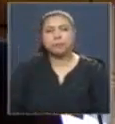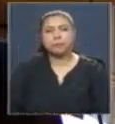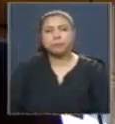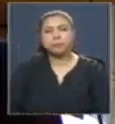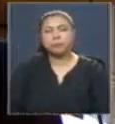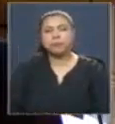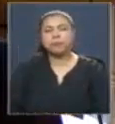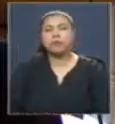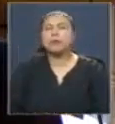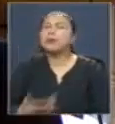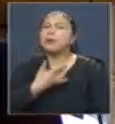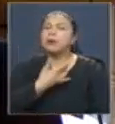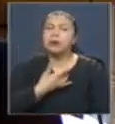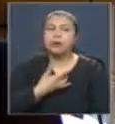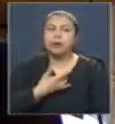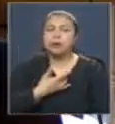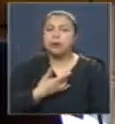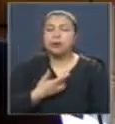¿Por qué no se usa?